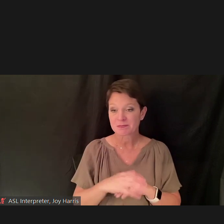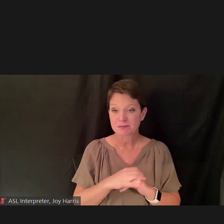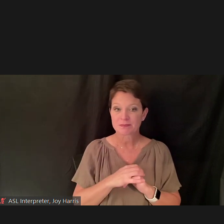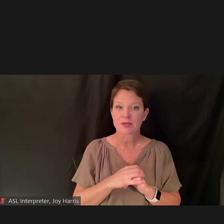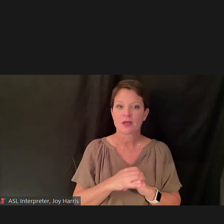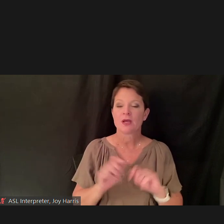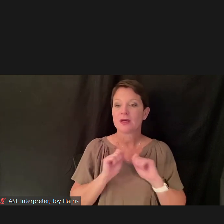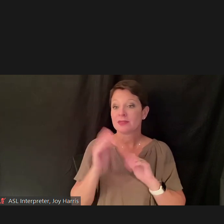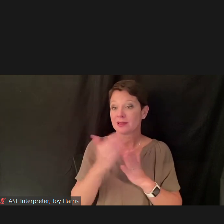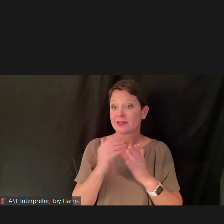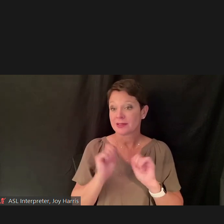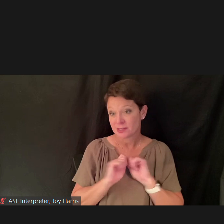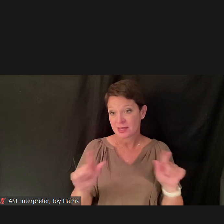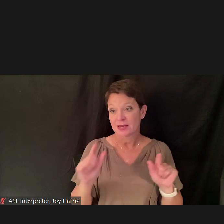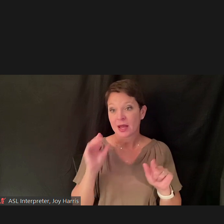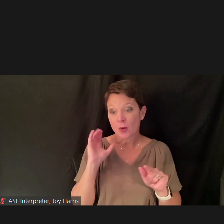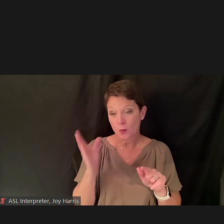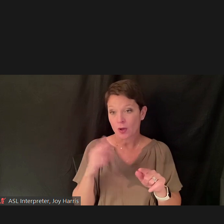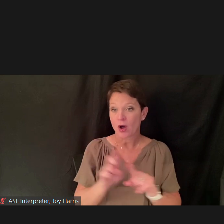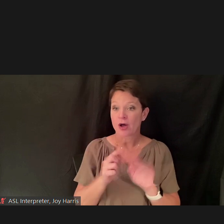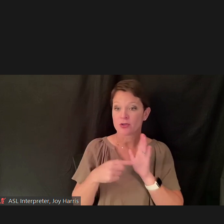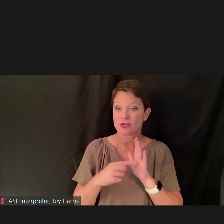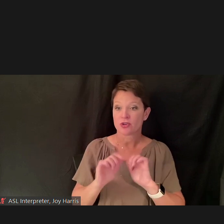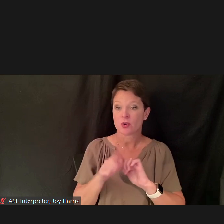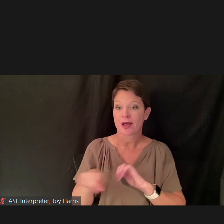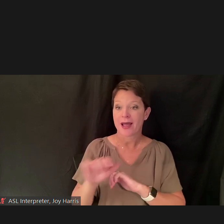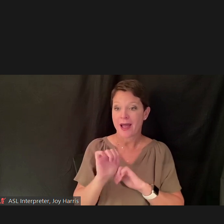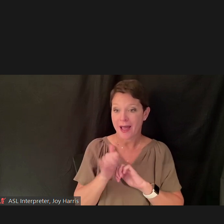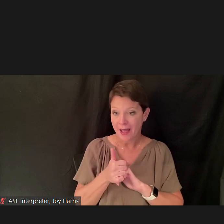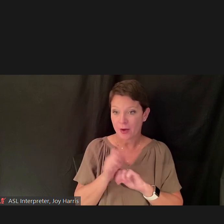experimentan indigencia.